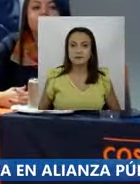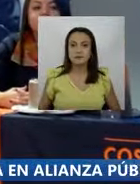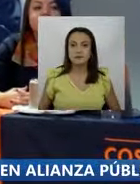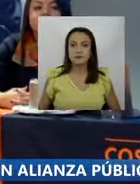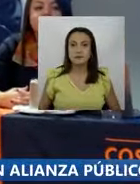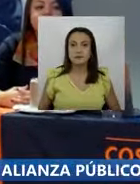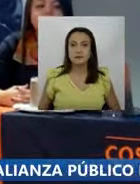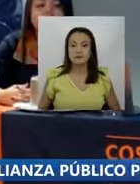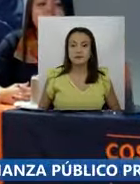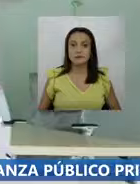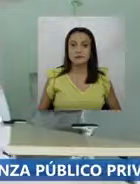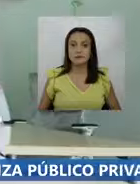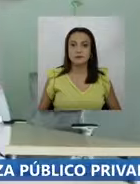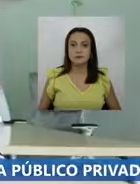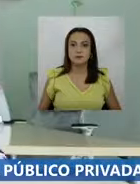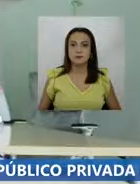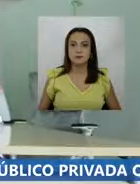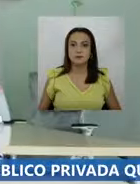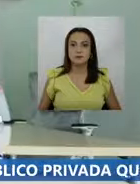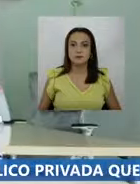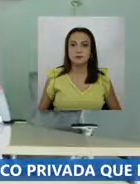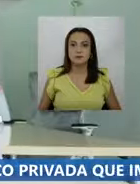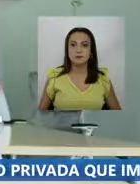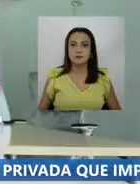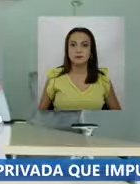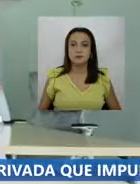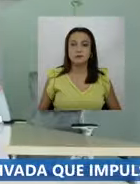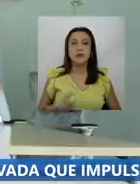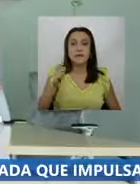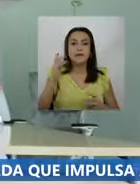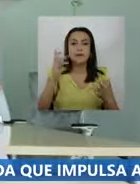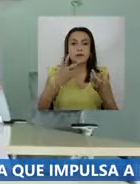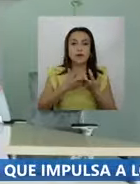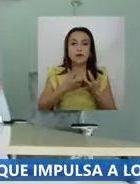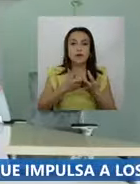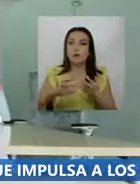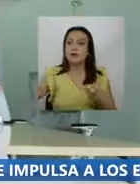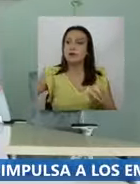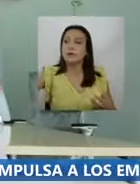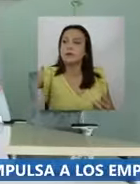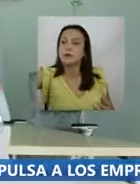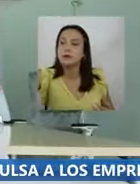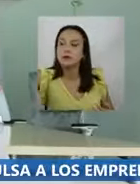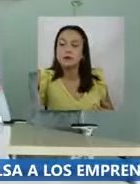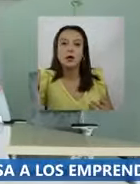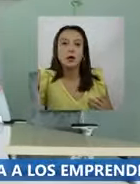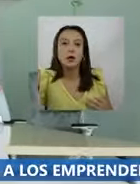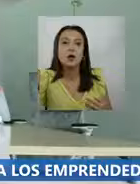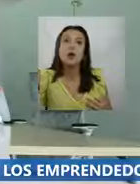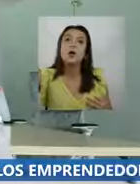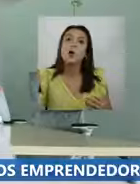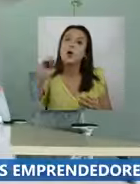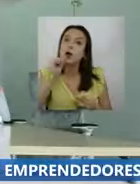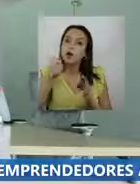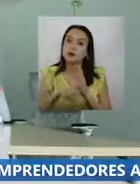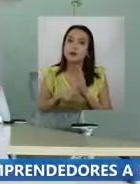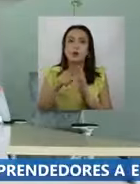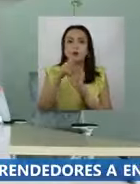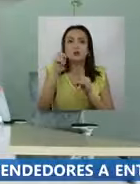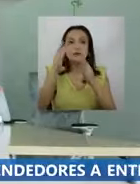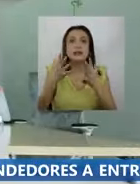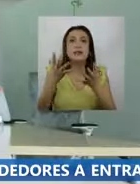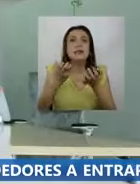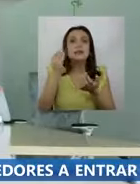Si lo puedo decir o no, ¿tiene que acatarse o tiene una autonomía el Tribunal Supremo de Elecciones? Eso es lo que el costarricense quiere